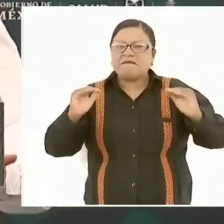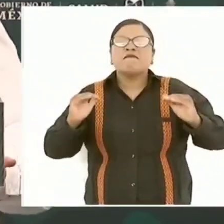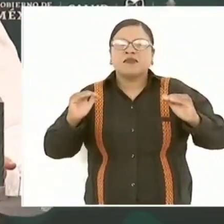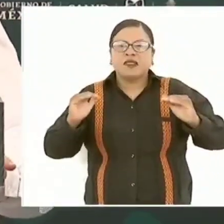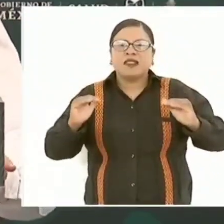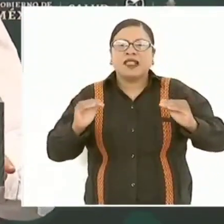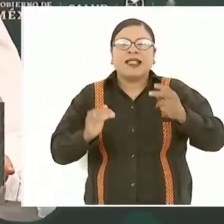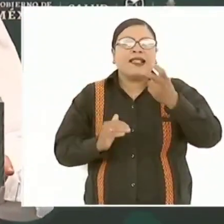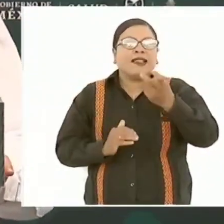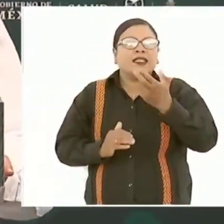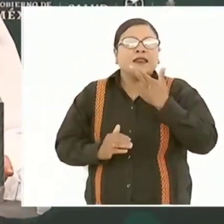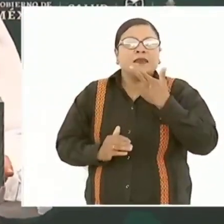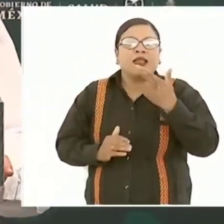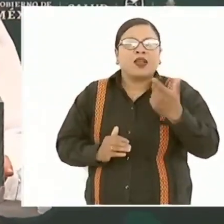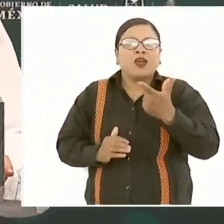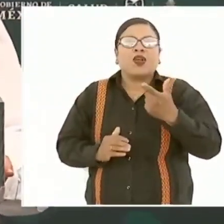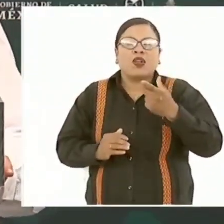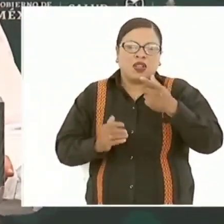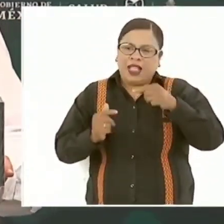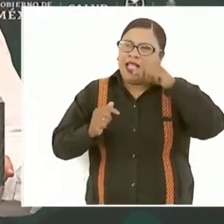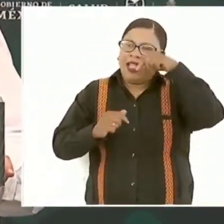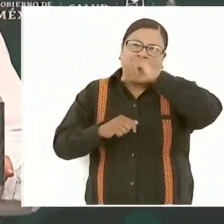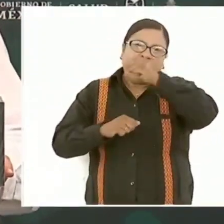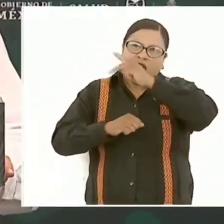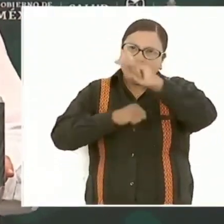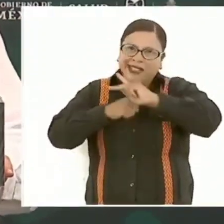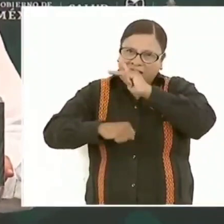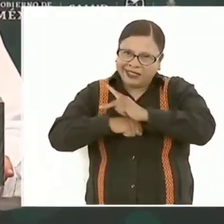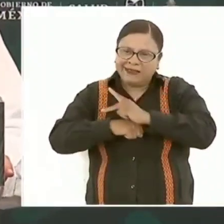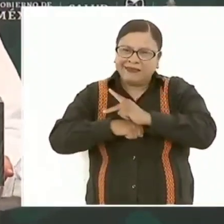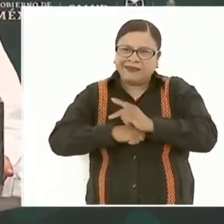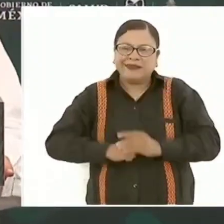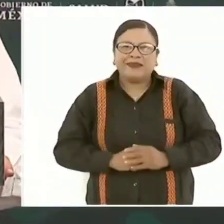dije, mejor que el de Dinamarca. Ese es el plan.